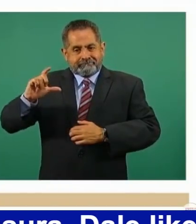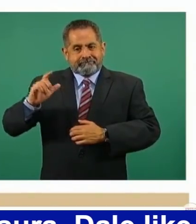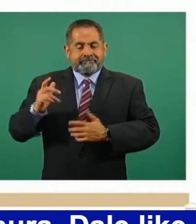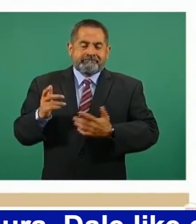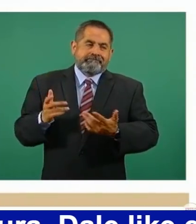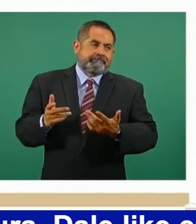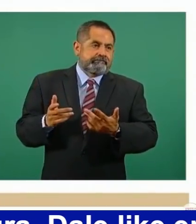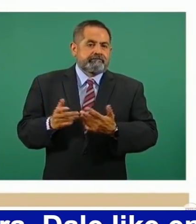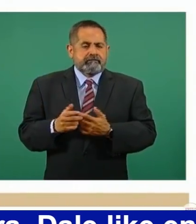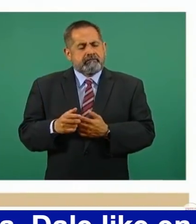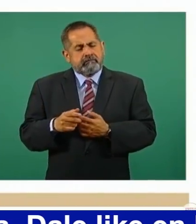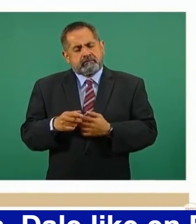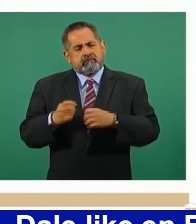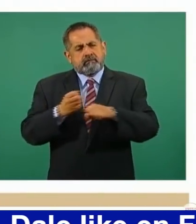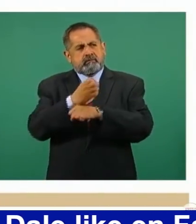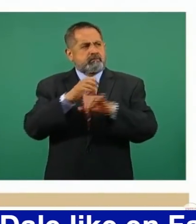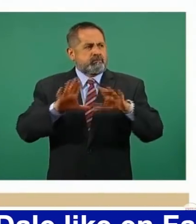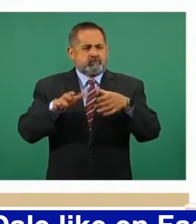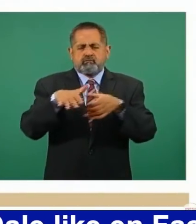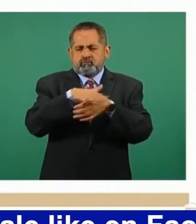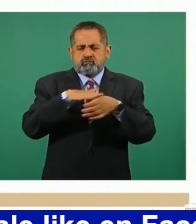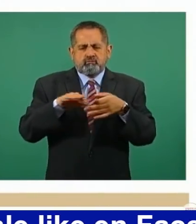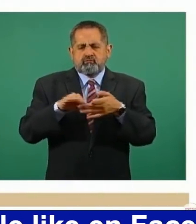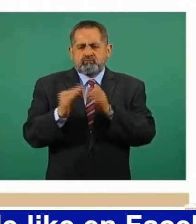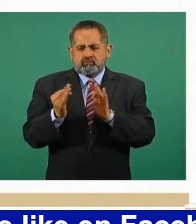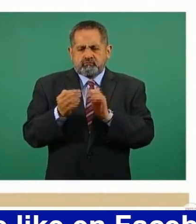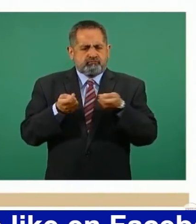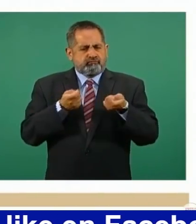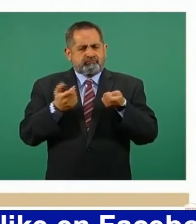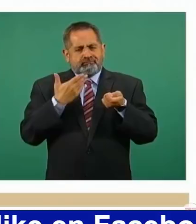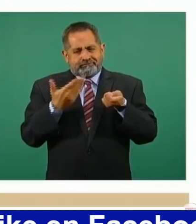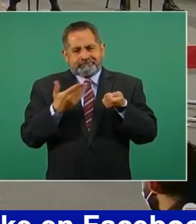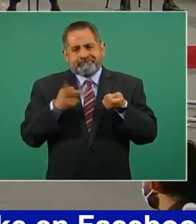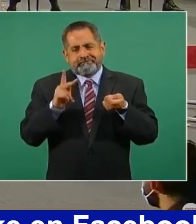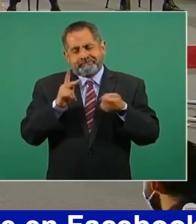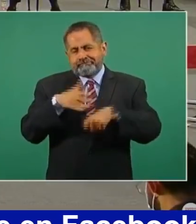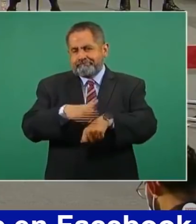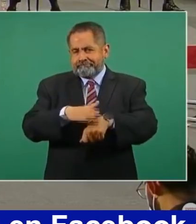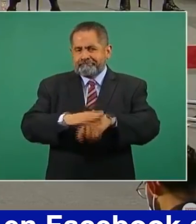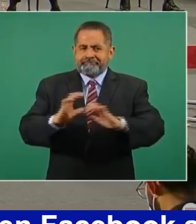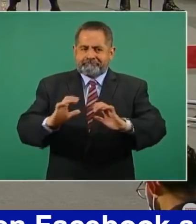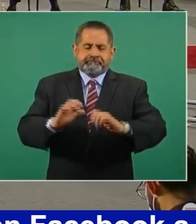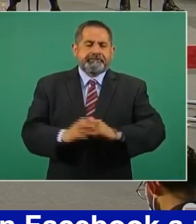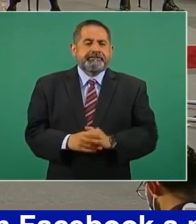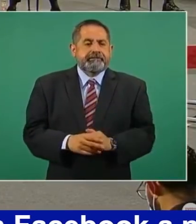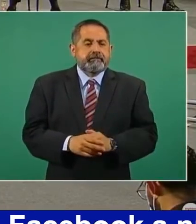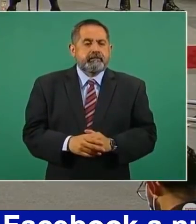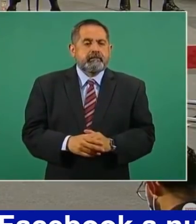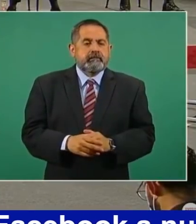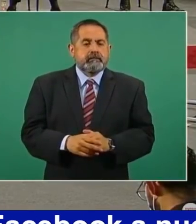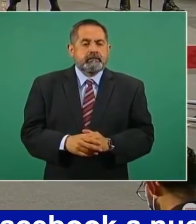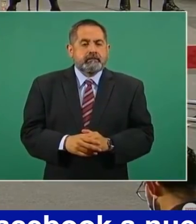estado pequeño y ha tenido una buena calidad del control, hay que tener cuidado con ello. La siguiente